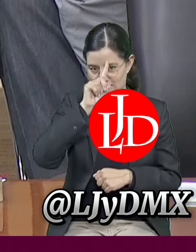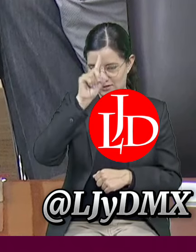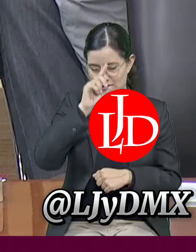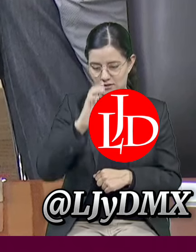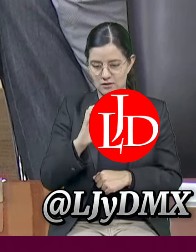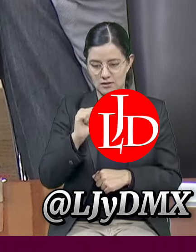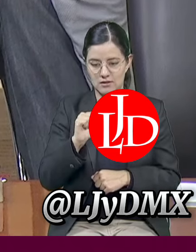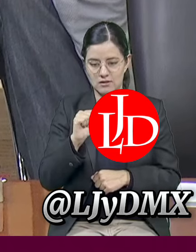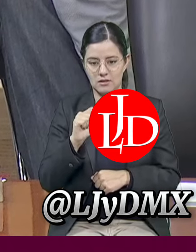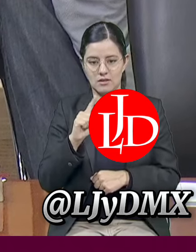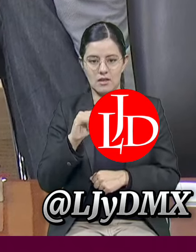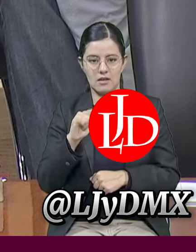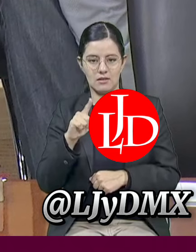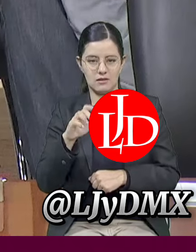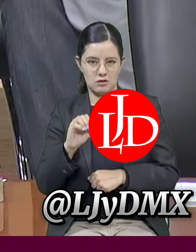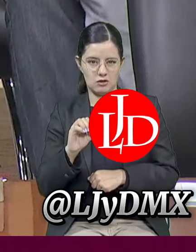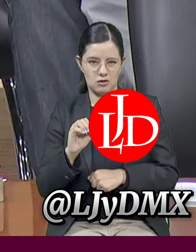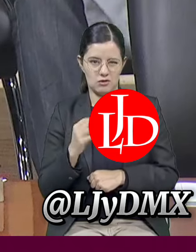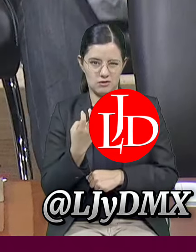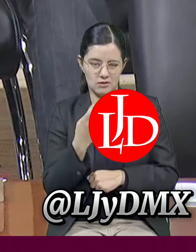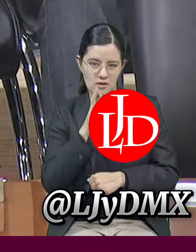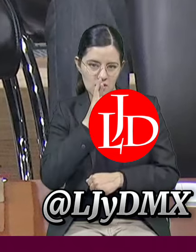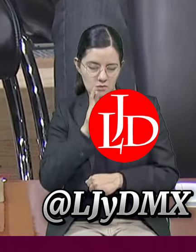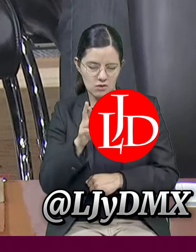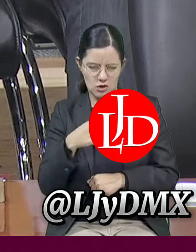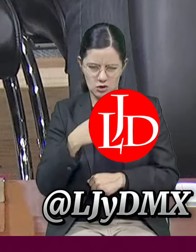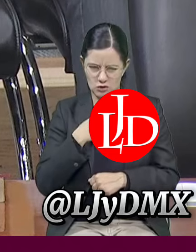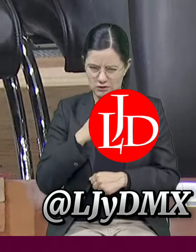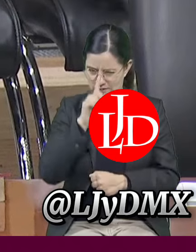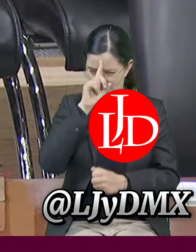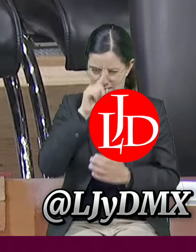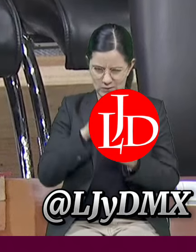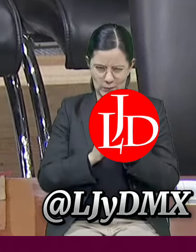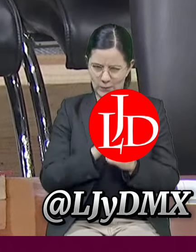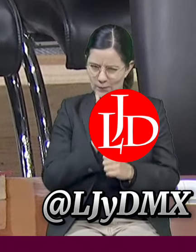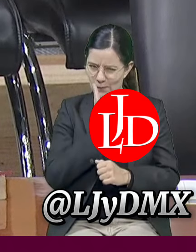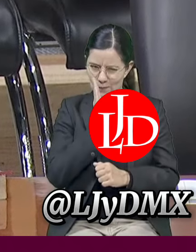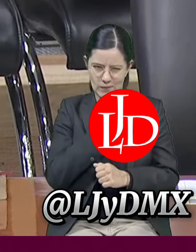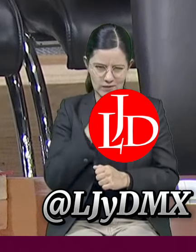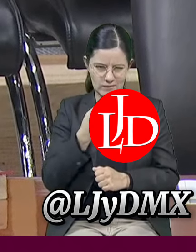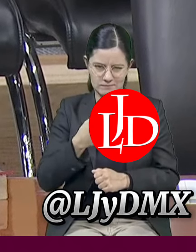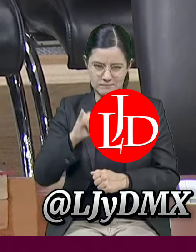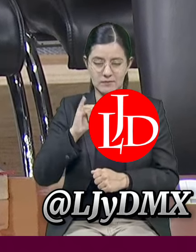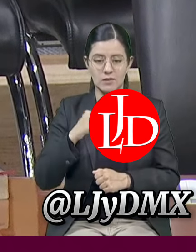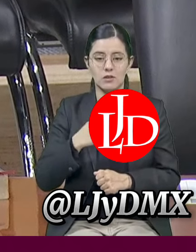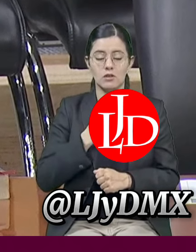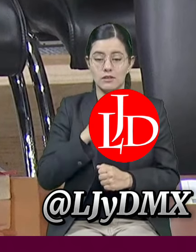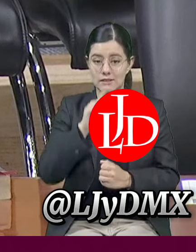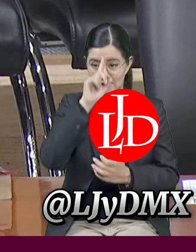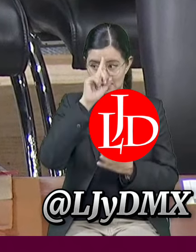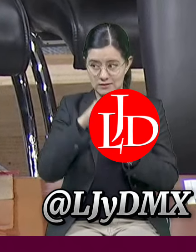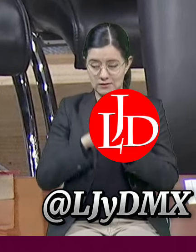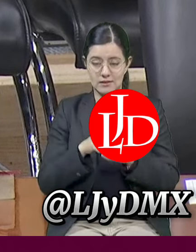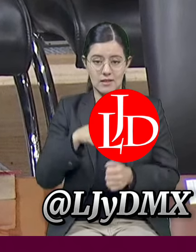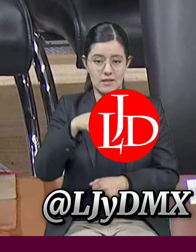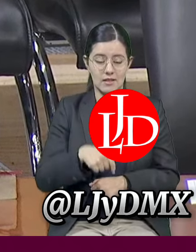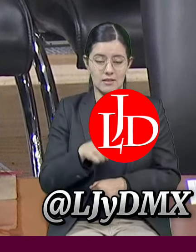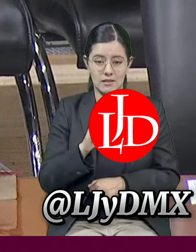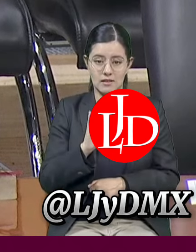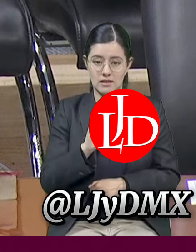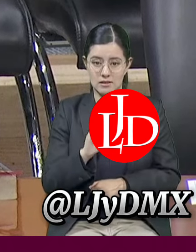inaceptable yo creo que este órgano debe tomar una decisión más allá de la solidaridad obligada